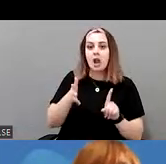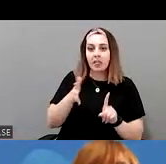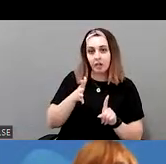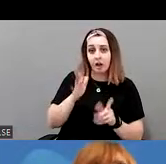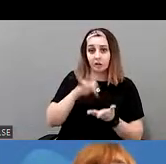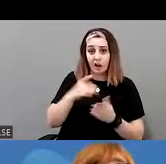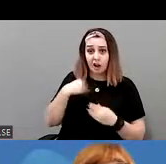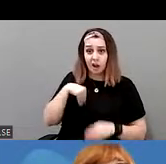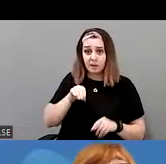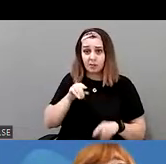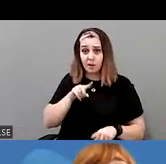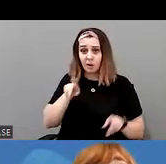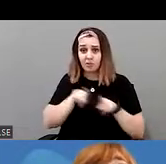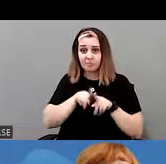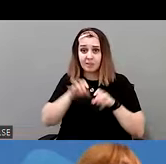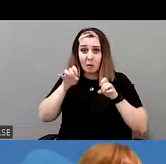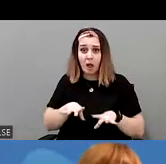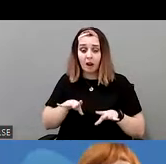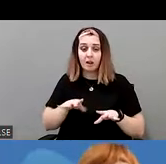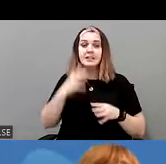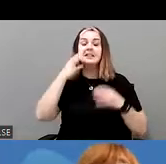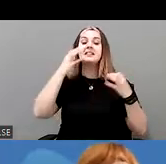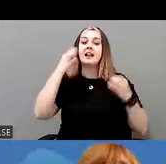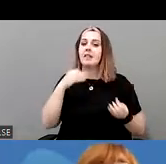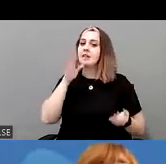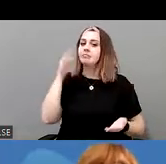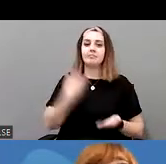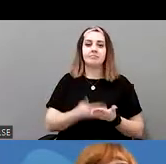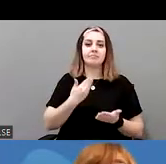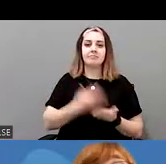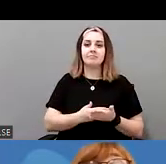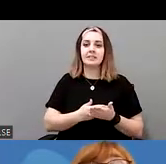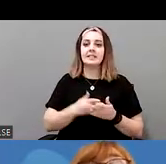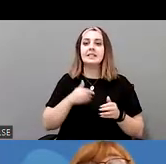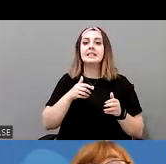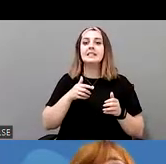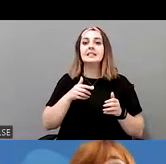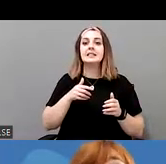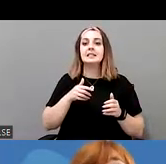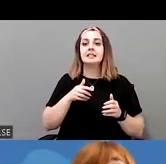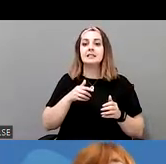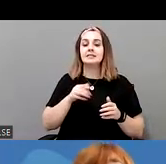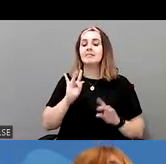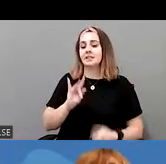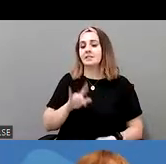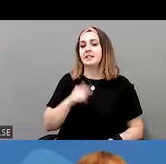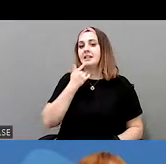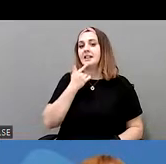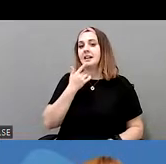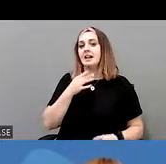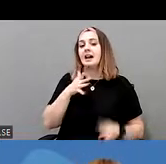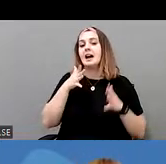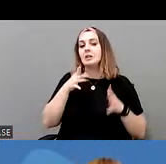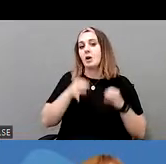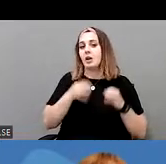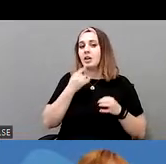mismo? La realidad, además constatada en el Servicio de Asesoría Jurídica, es que sí. Y esto es muy grave.